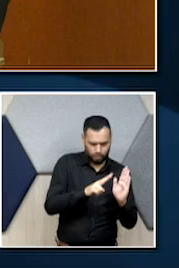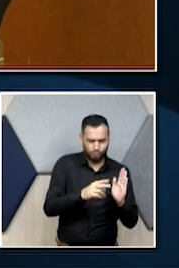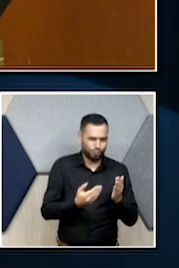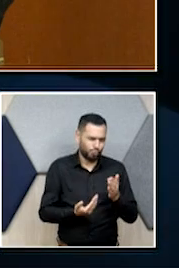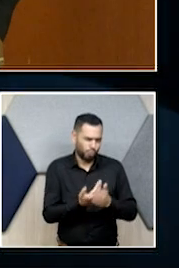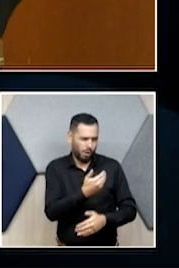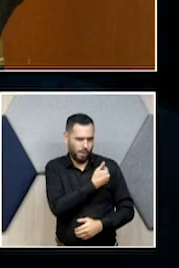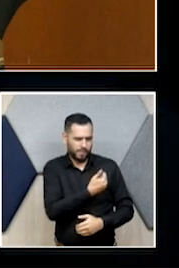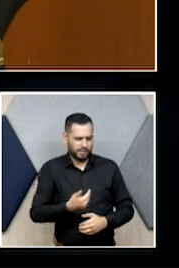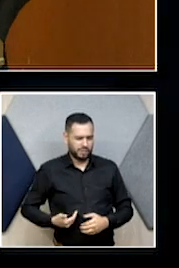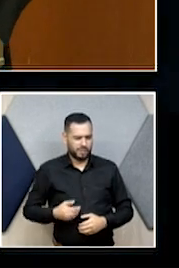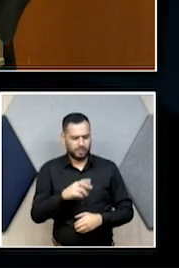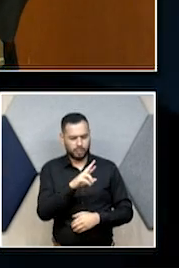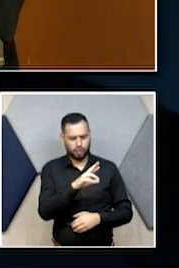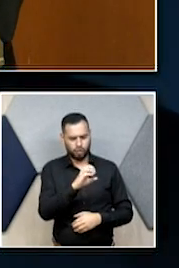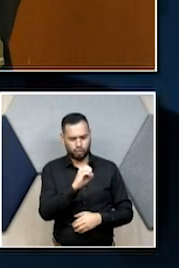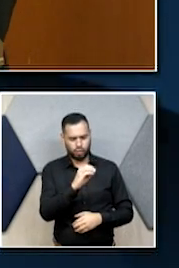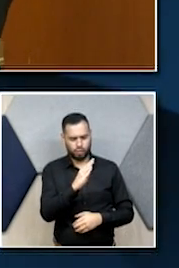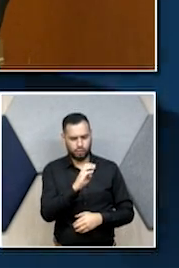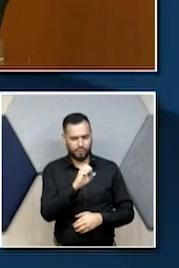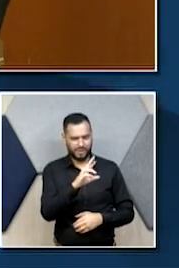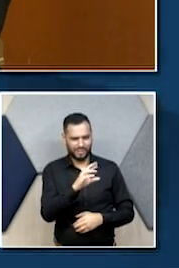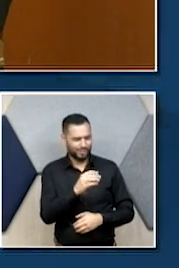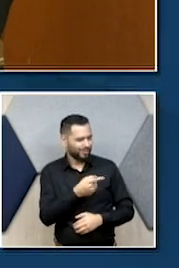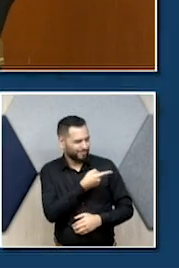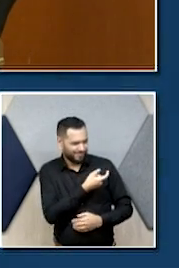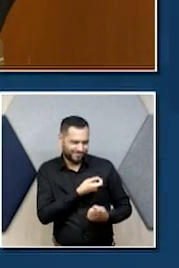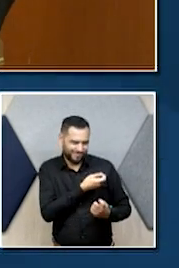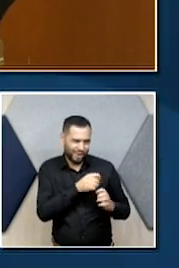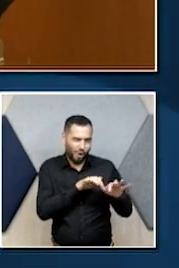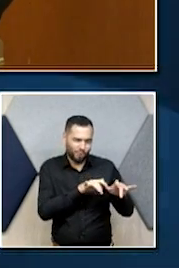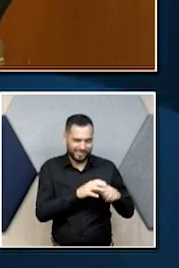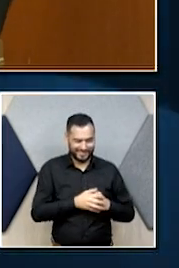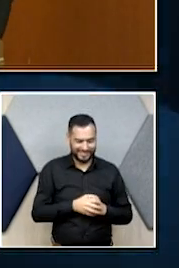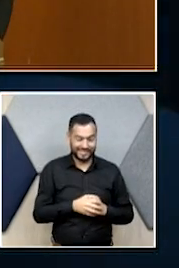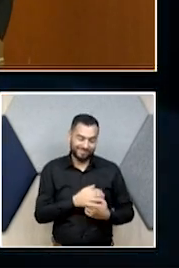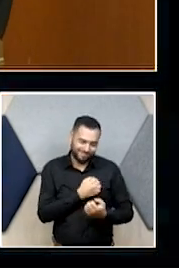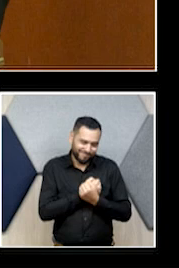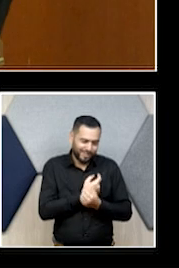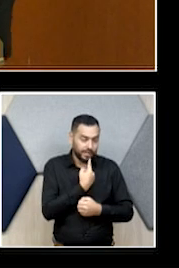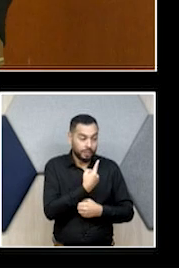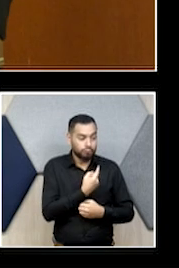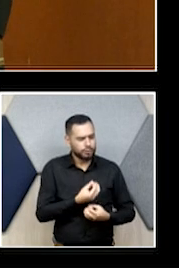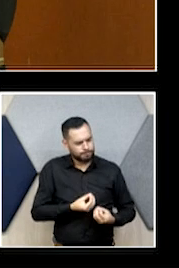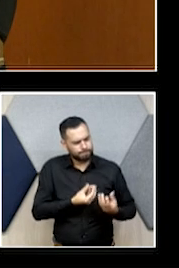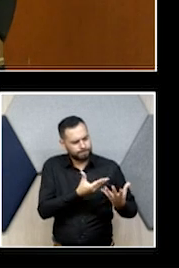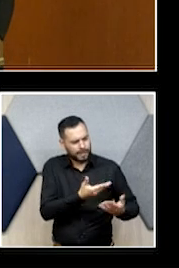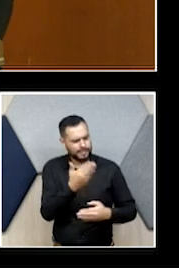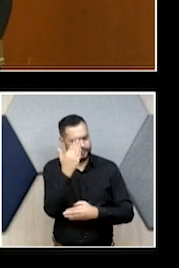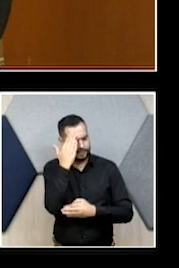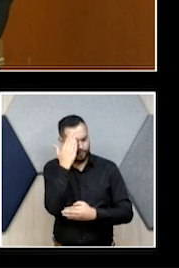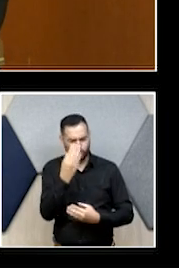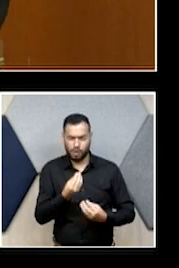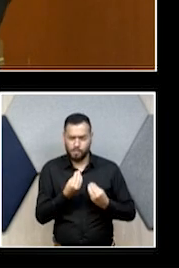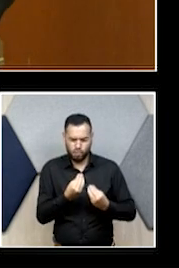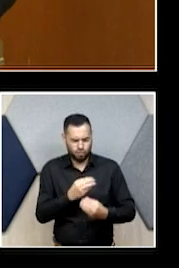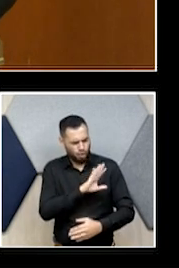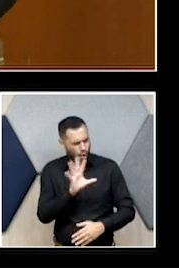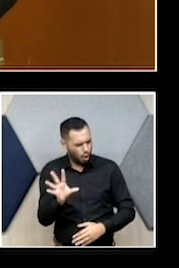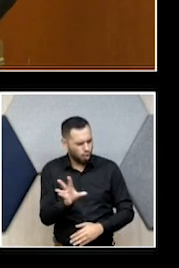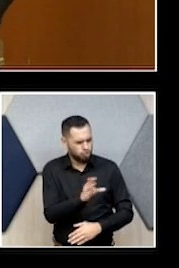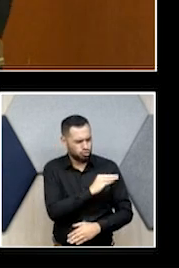mi vecino, que le digo con cariño, quiero desearle mucha sabiduría, toda la fortaleza para tomar las